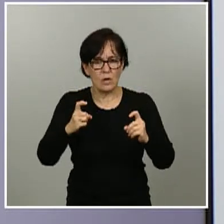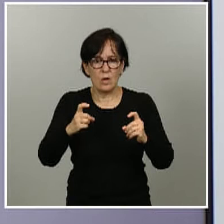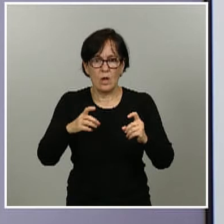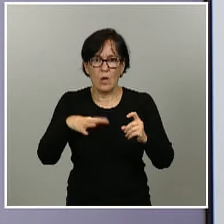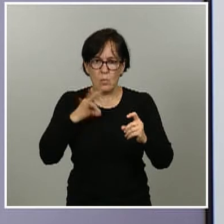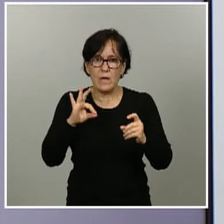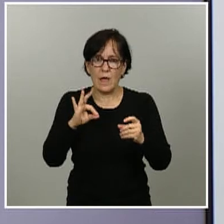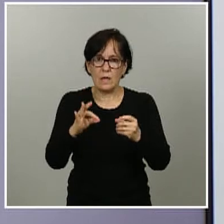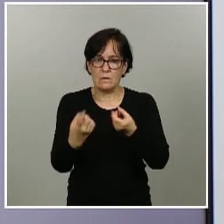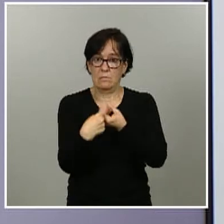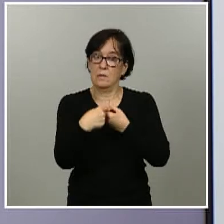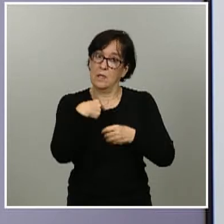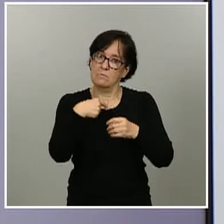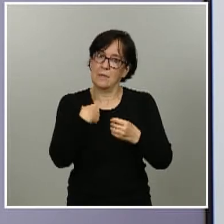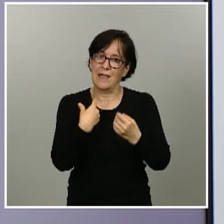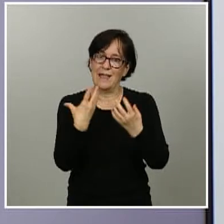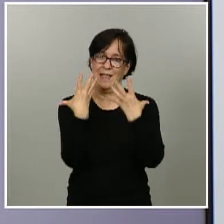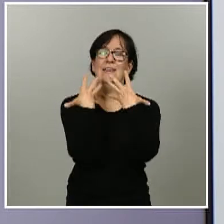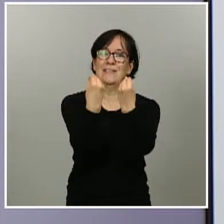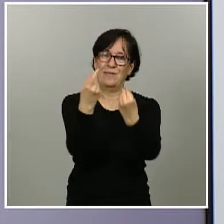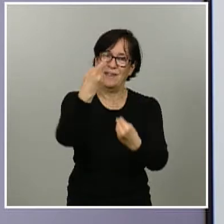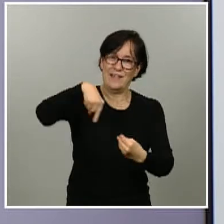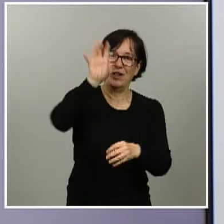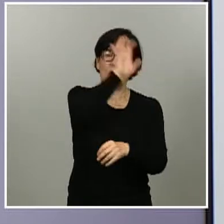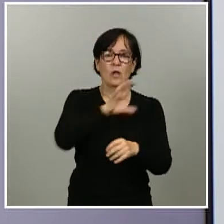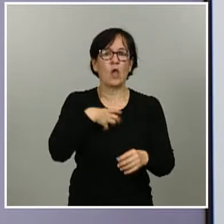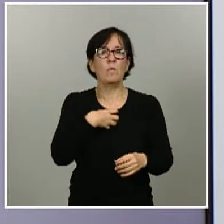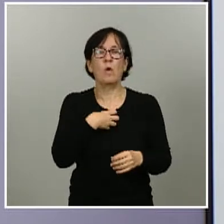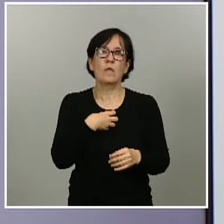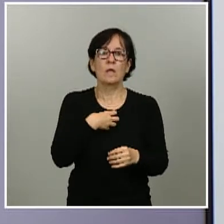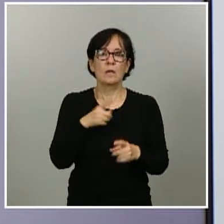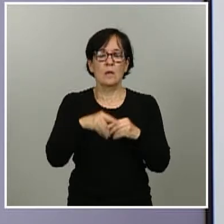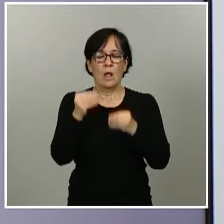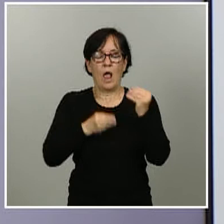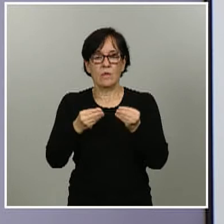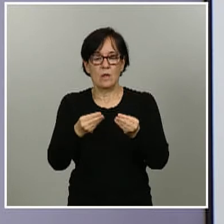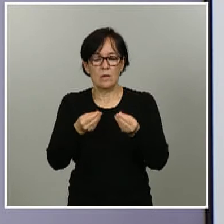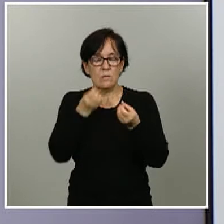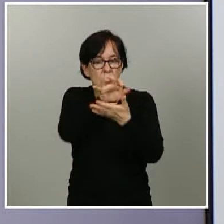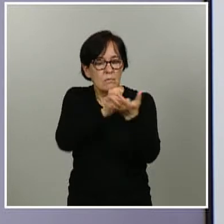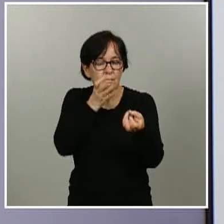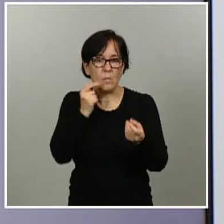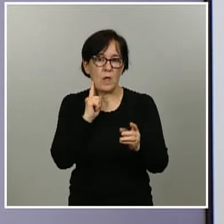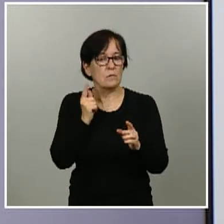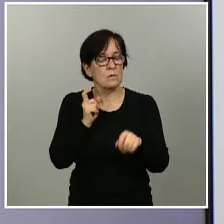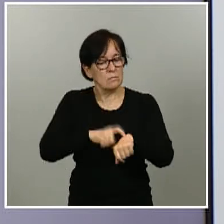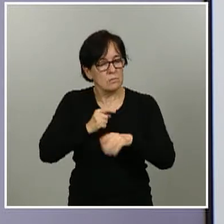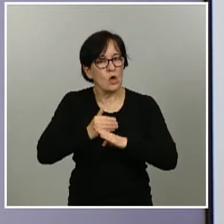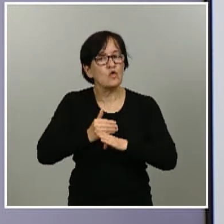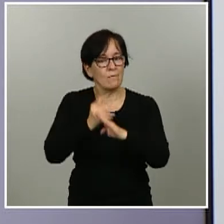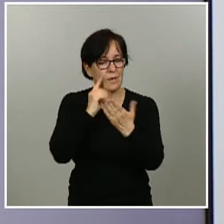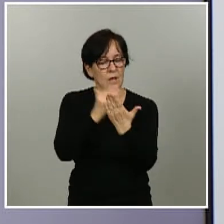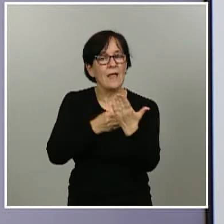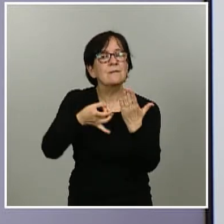también tienen que entender que lo que no podemos es hacer un informe sin un tiempo suficiente para hacer un informe de calidad, de